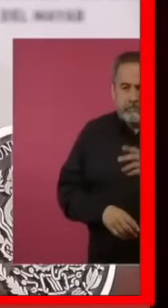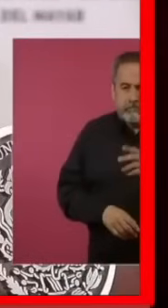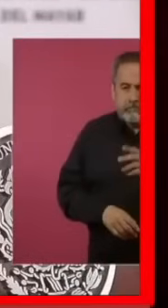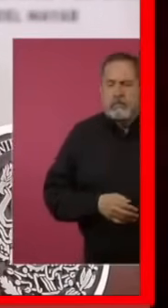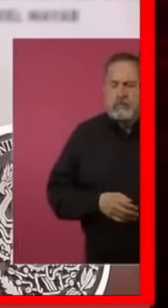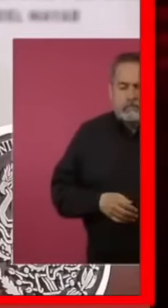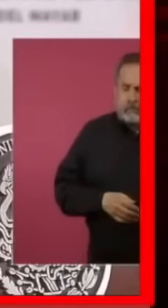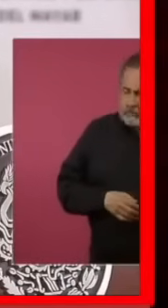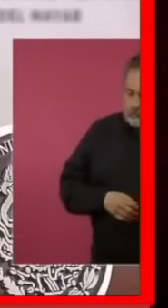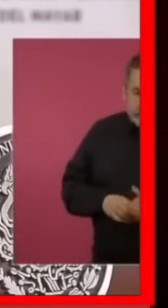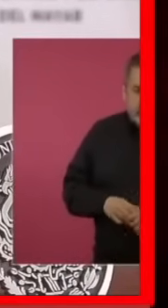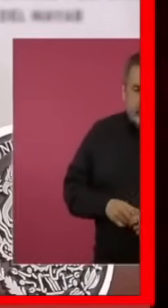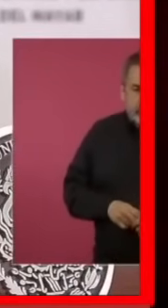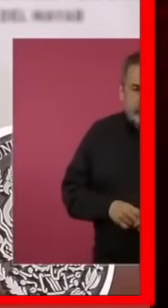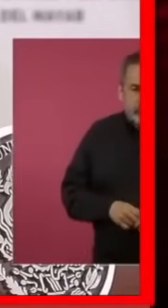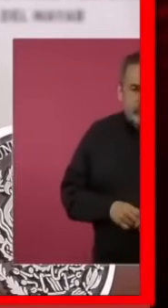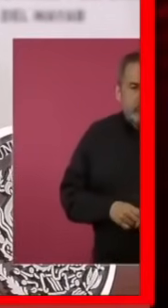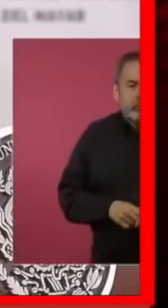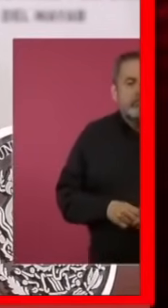para que